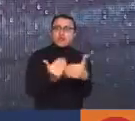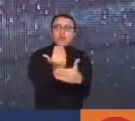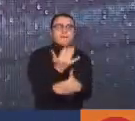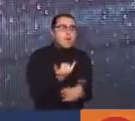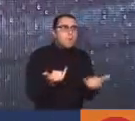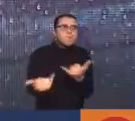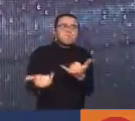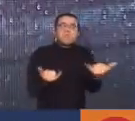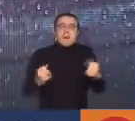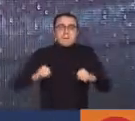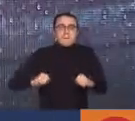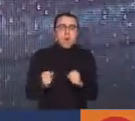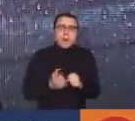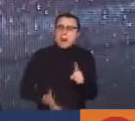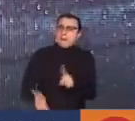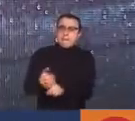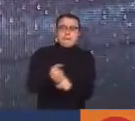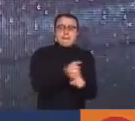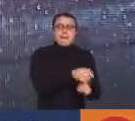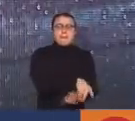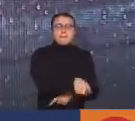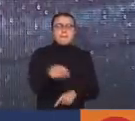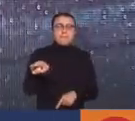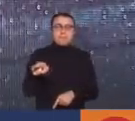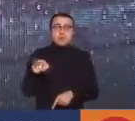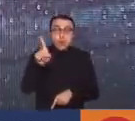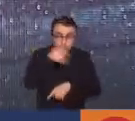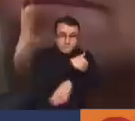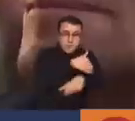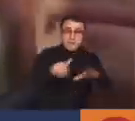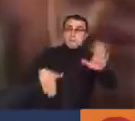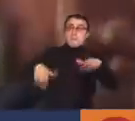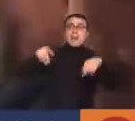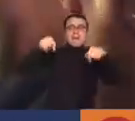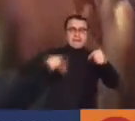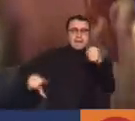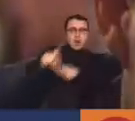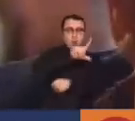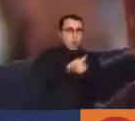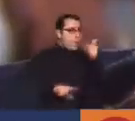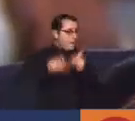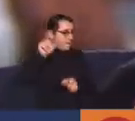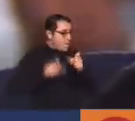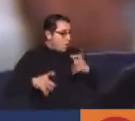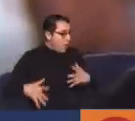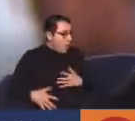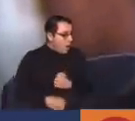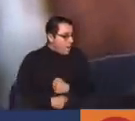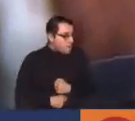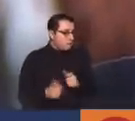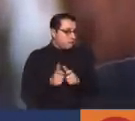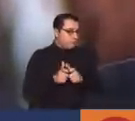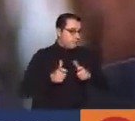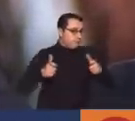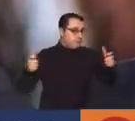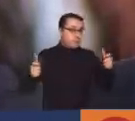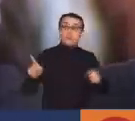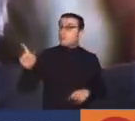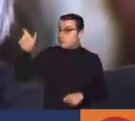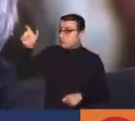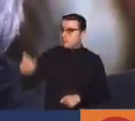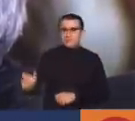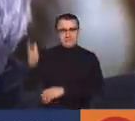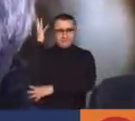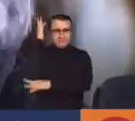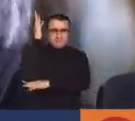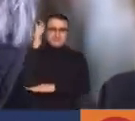es cualquier número, sobre todo en estas localidades. El hambre aumentó. Aquí también alguien intervino alrededor del